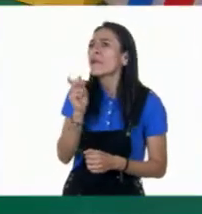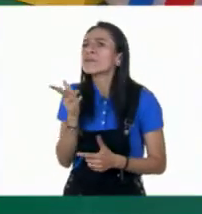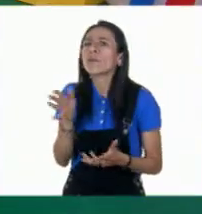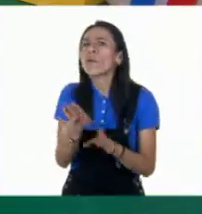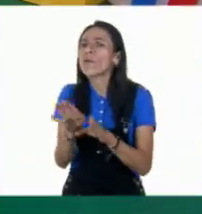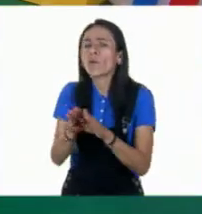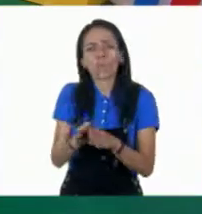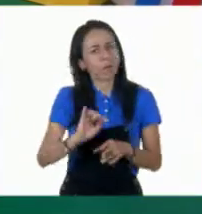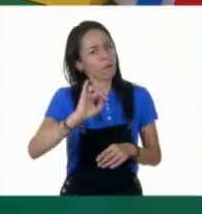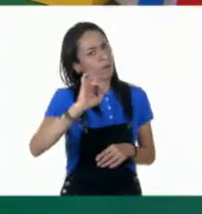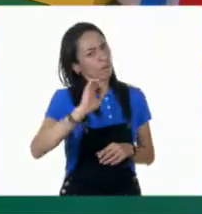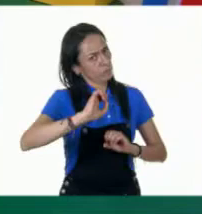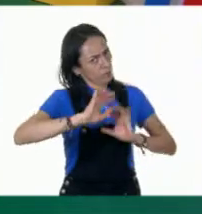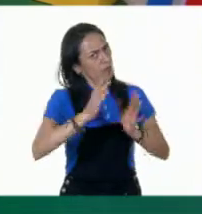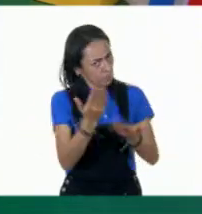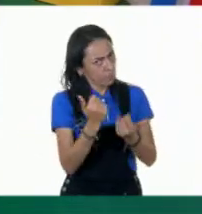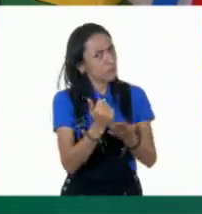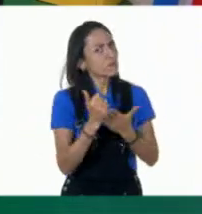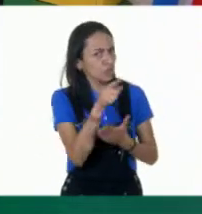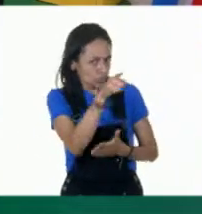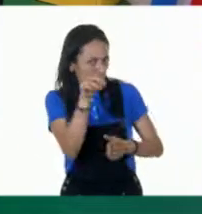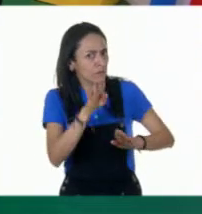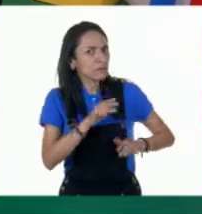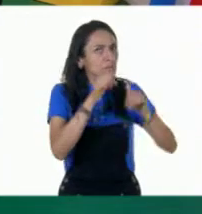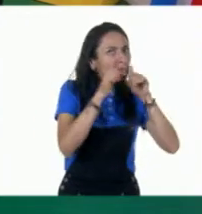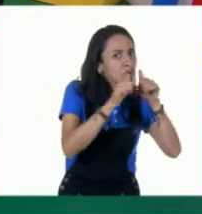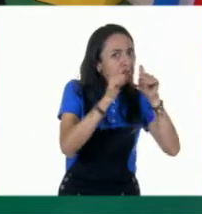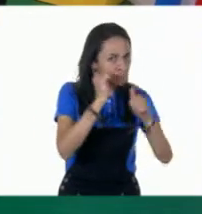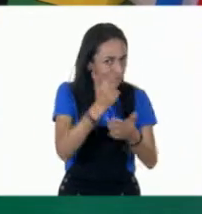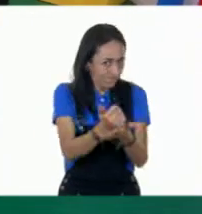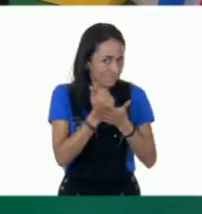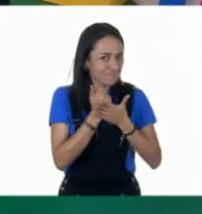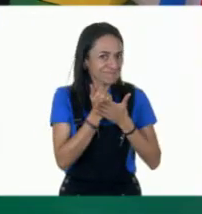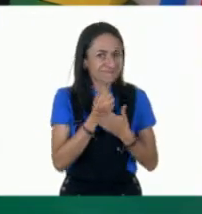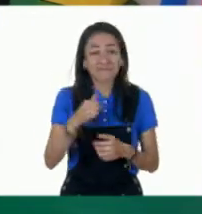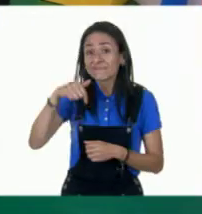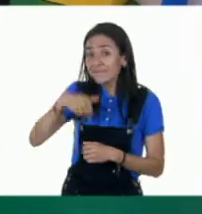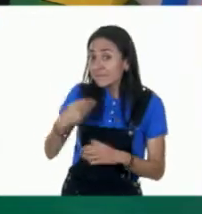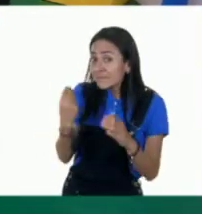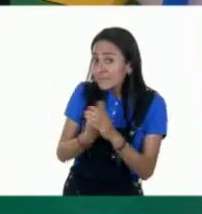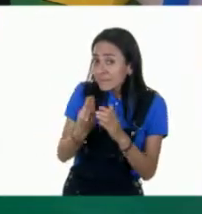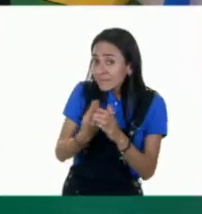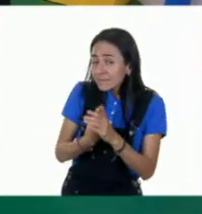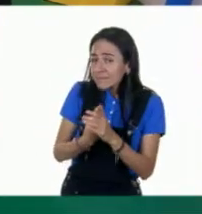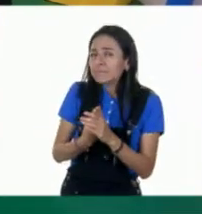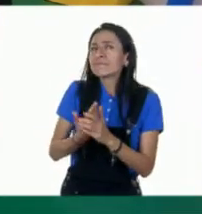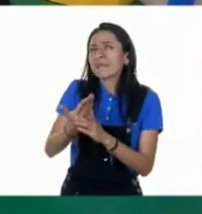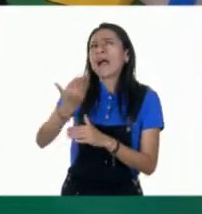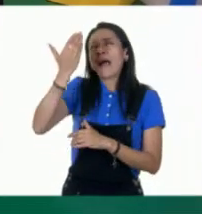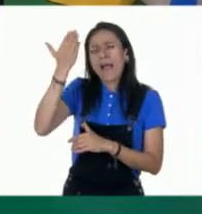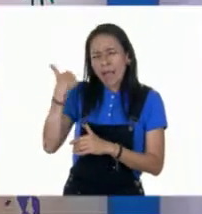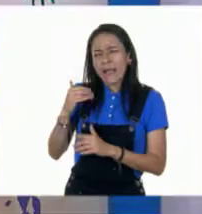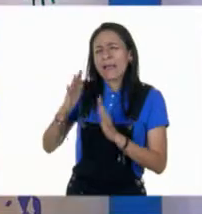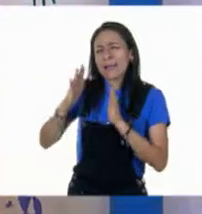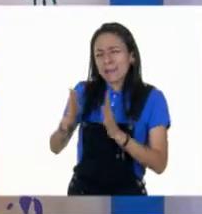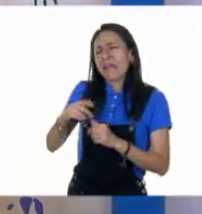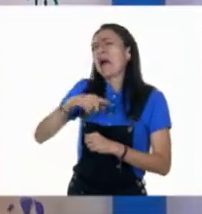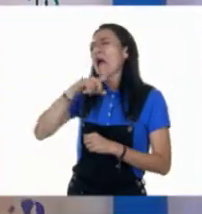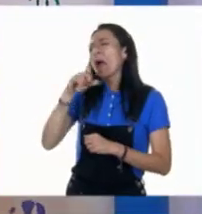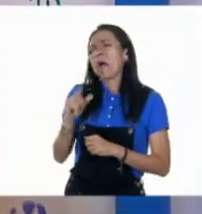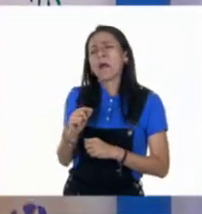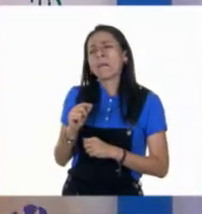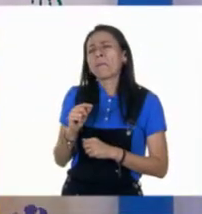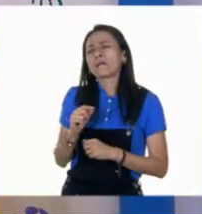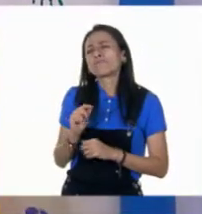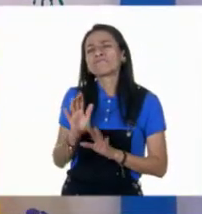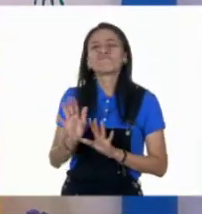¿eh? Así que muy atentas y atentos. Además, en esta clase vamos a hacer algo que ya habíamos dejado un poquito y que lo han venido practicando con el maestro Dani.